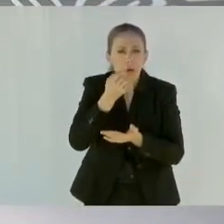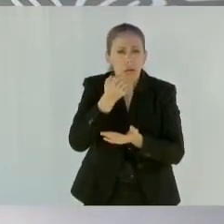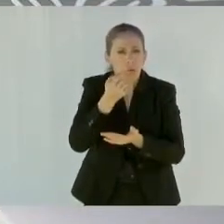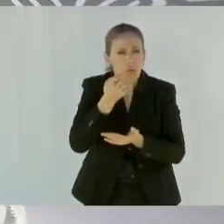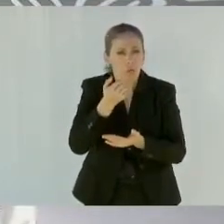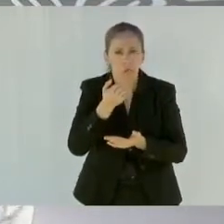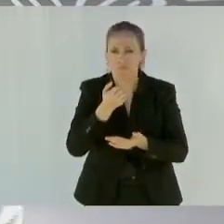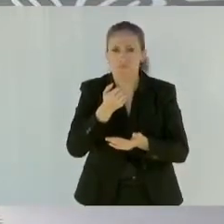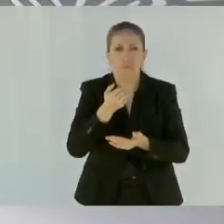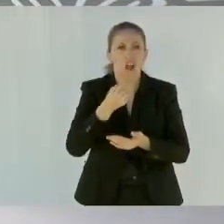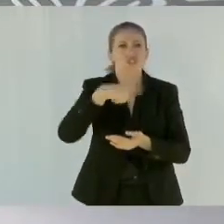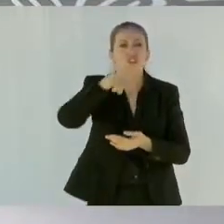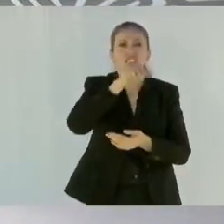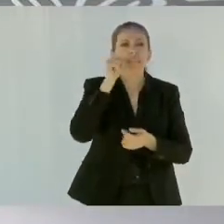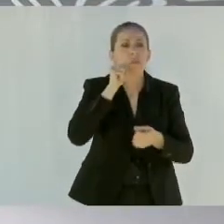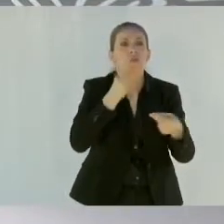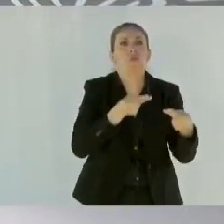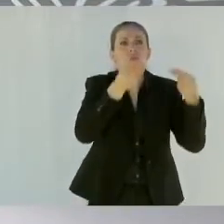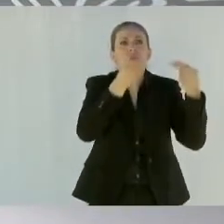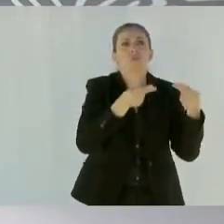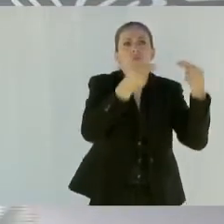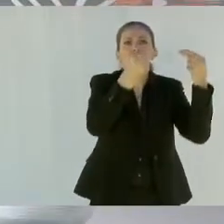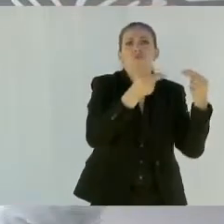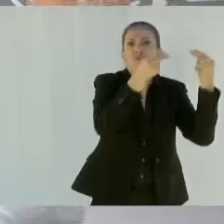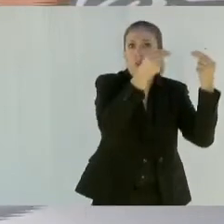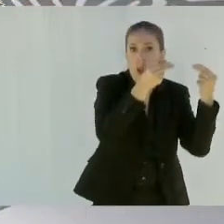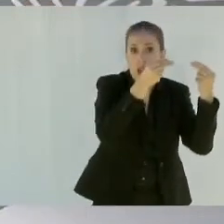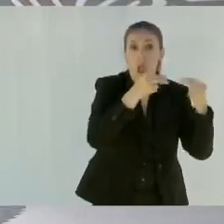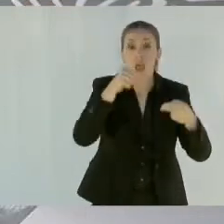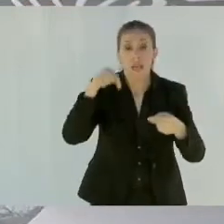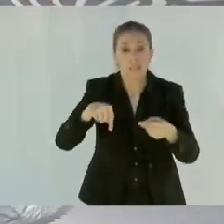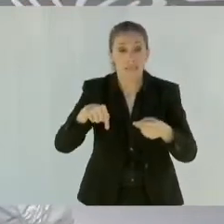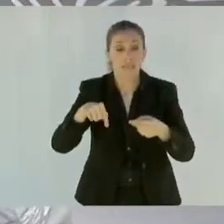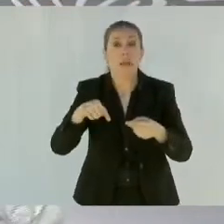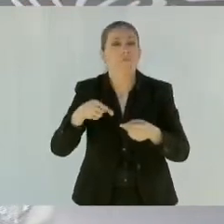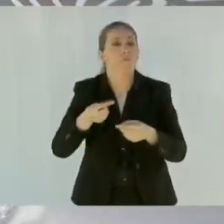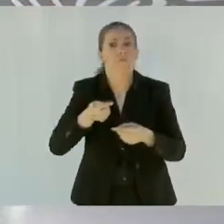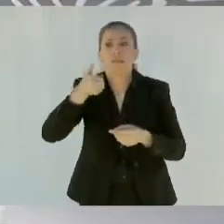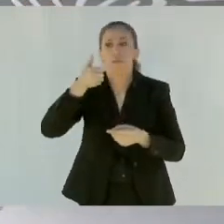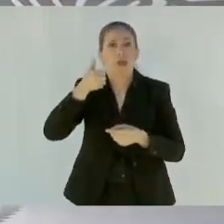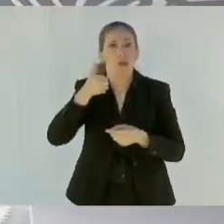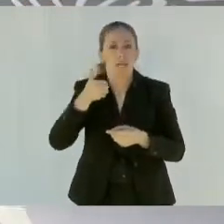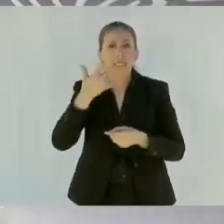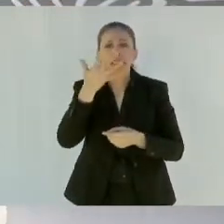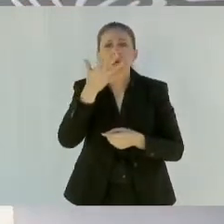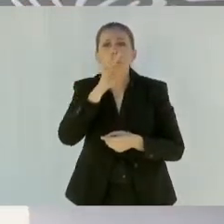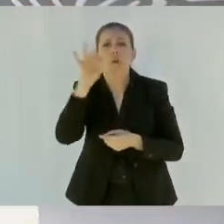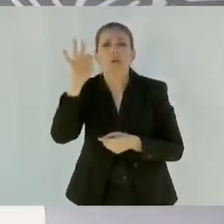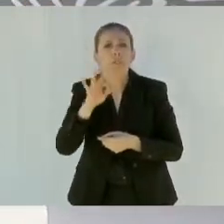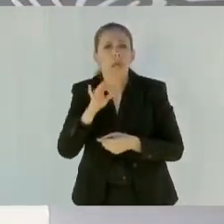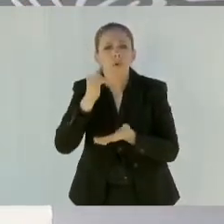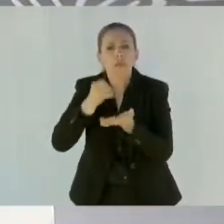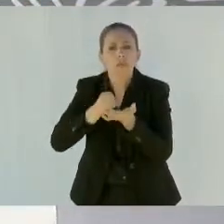25,000 pesos a pagar en 3 años. Ya los que empezaron a pagar están